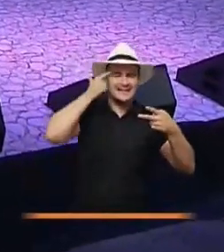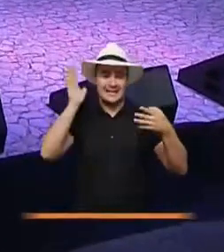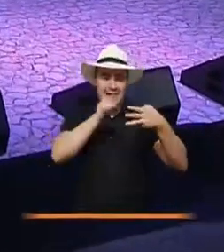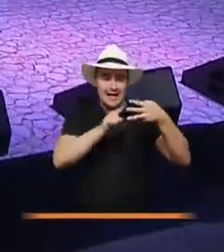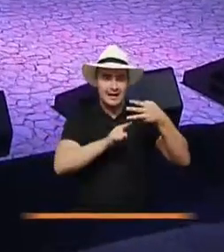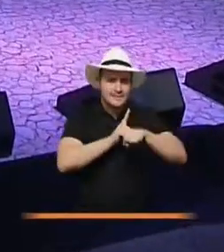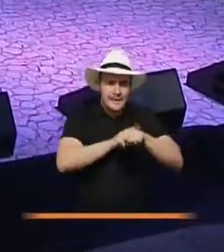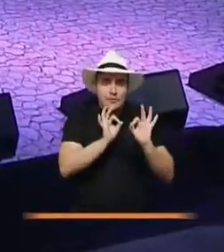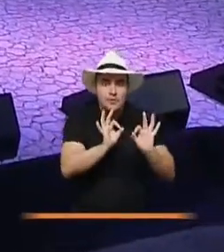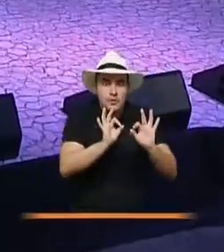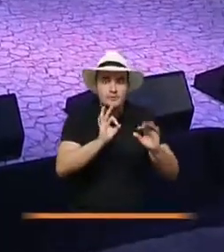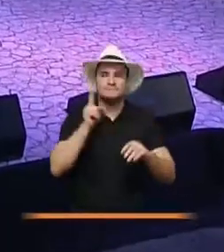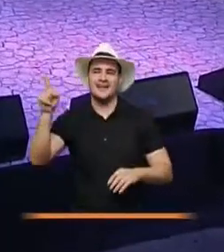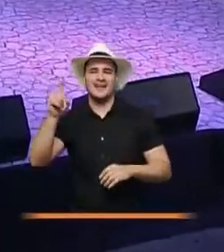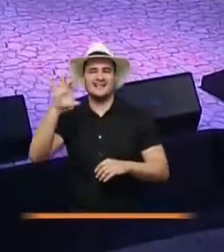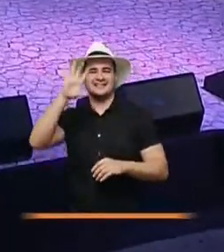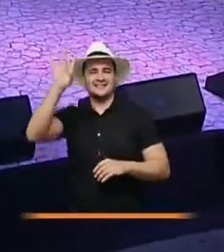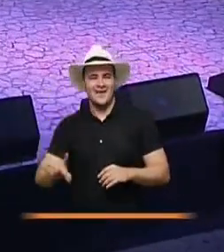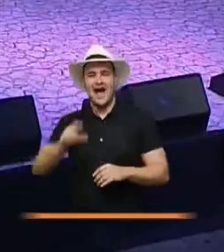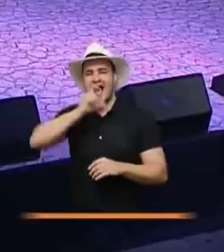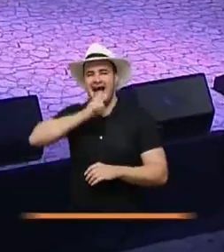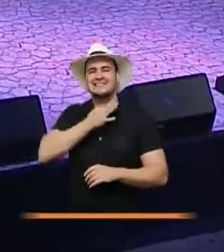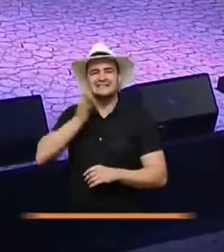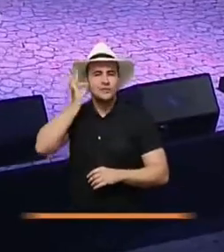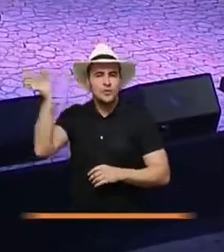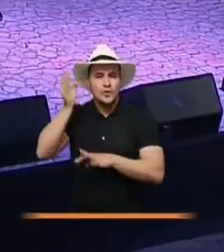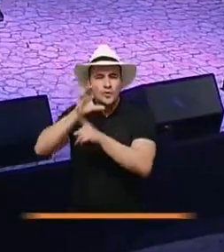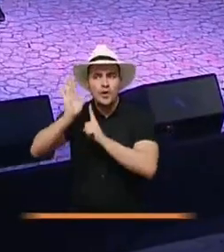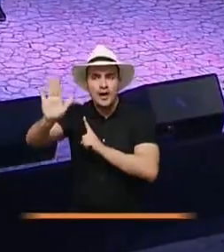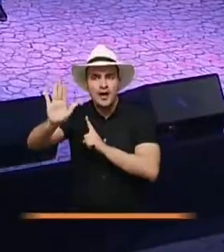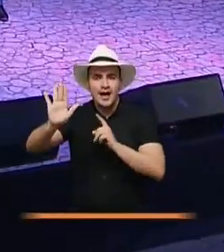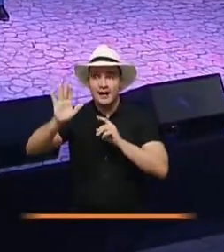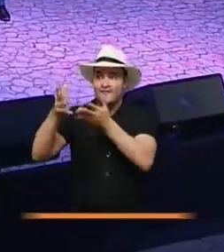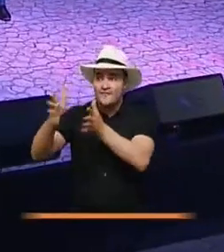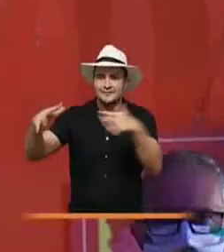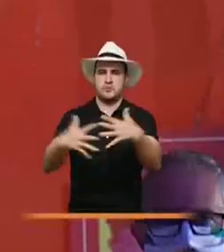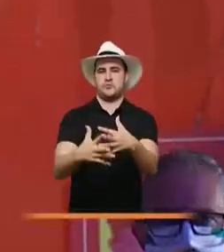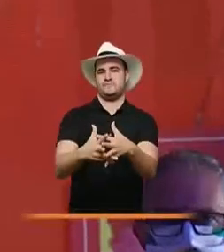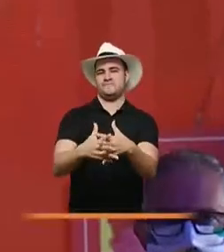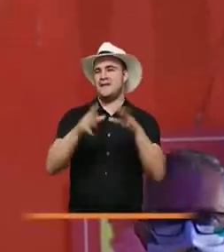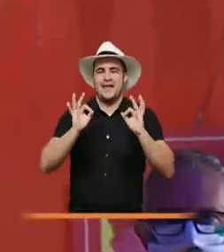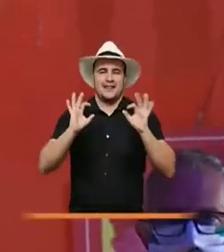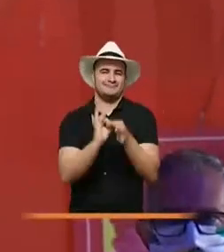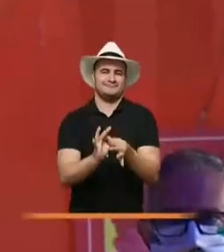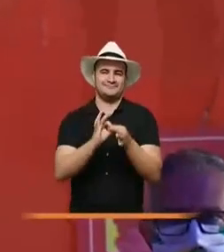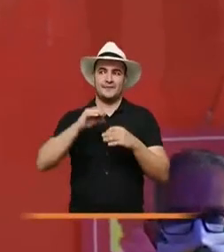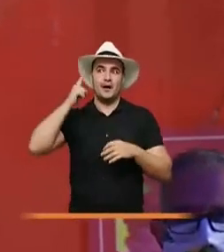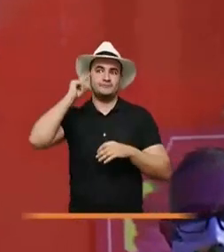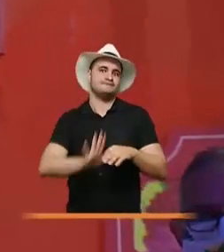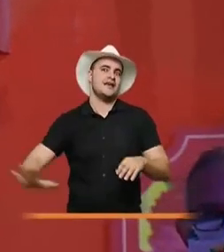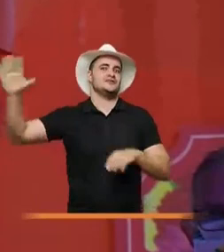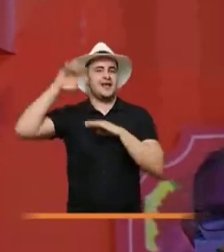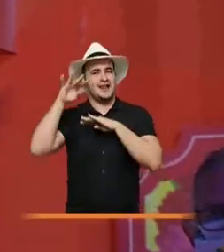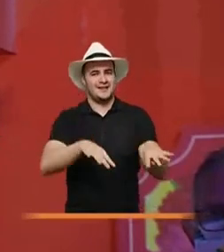de la programación de sábados felices con el canal caracol un gran logro para la trova que todos aplaudimos que todos soñamos y que hoy lo conseguimos